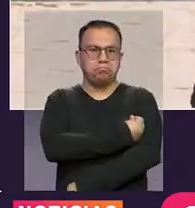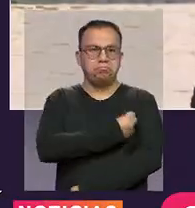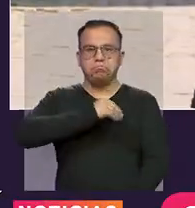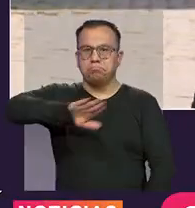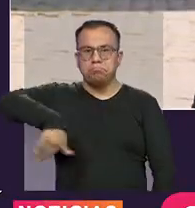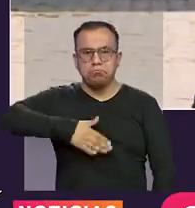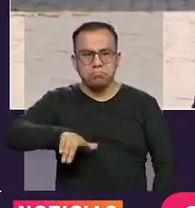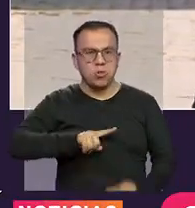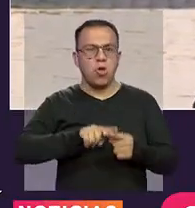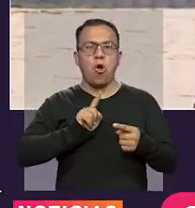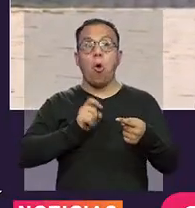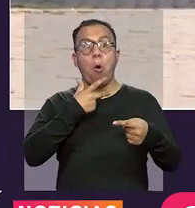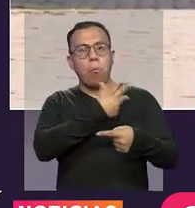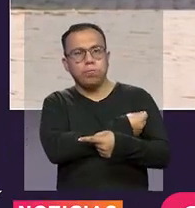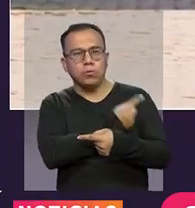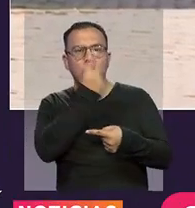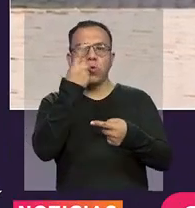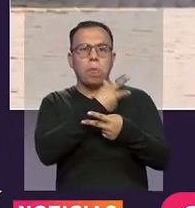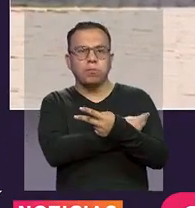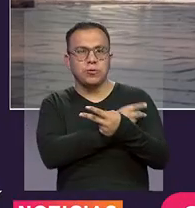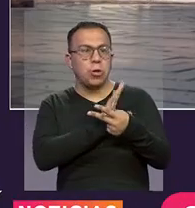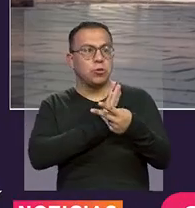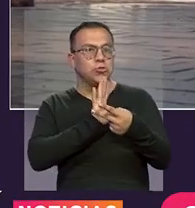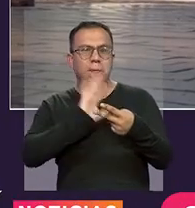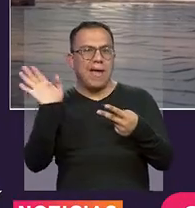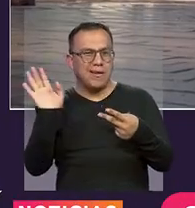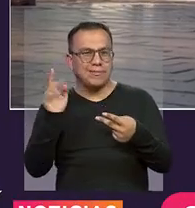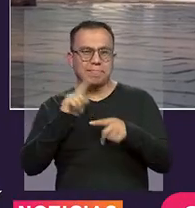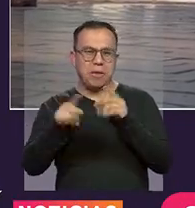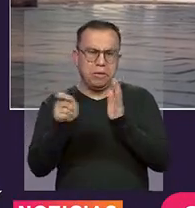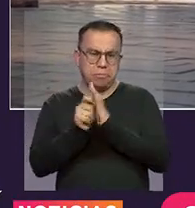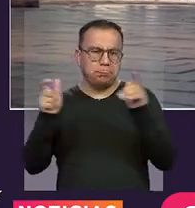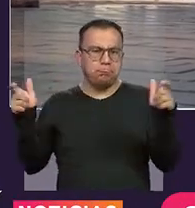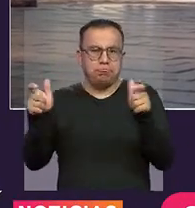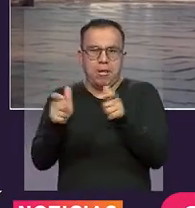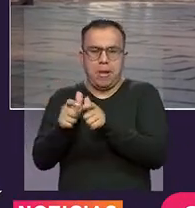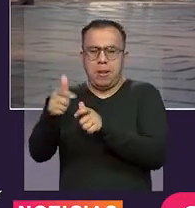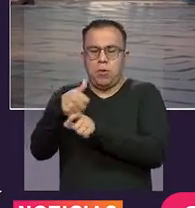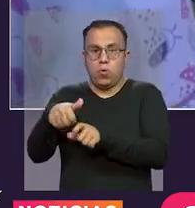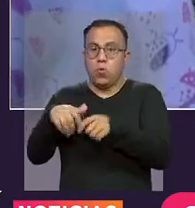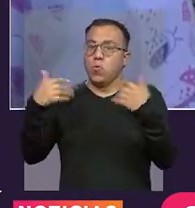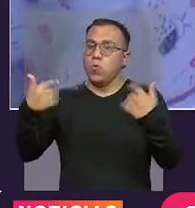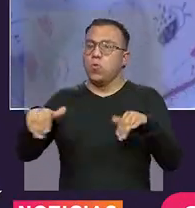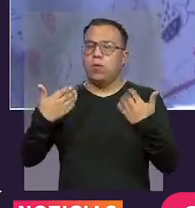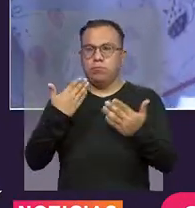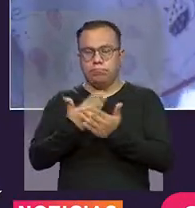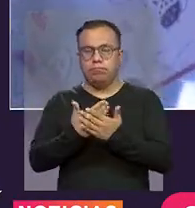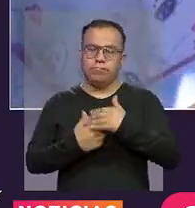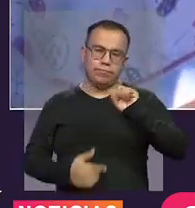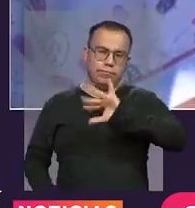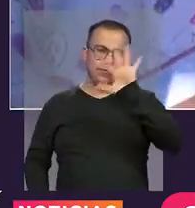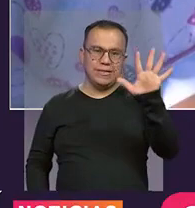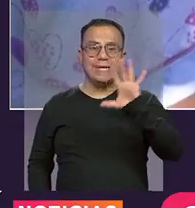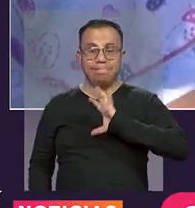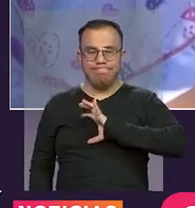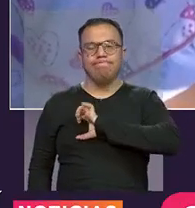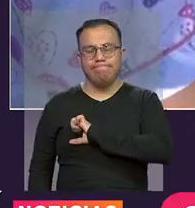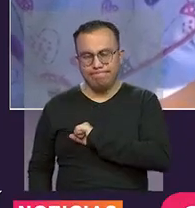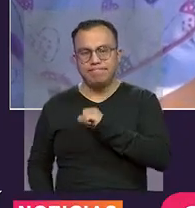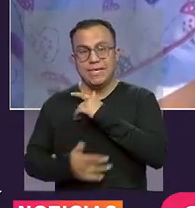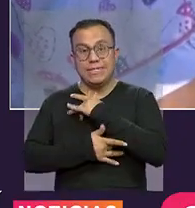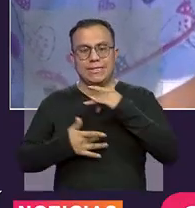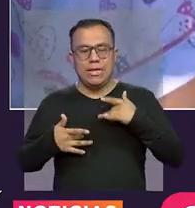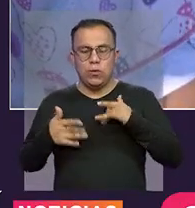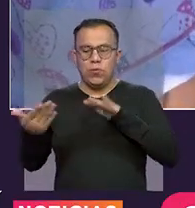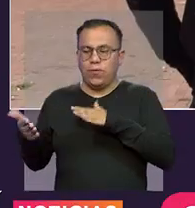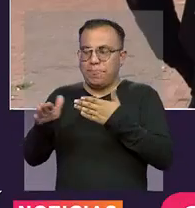o con esquemas incompletos. Entonces, en realidad es un número bastante bajo. Obviamente, uno lo lamenta por las familias que